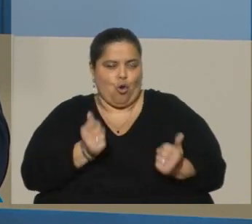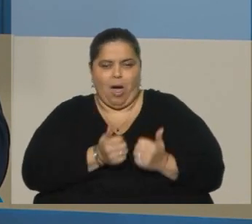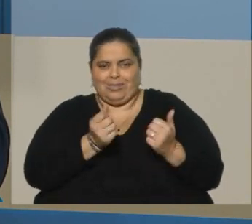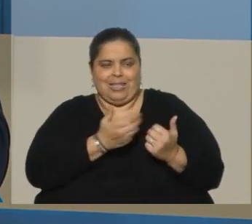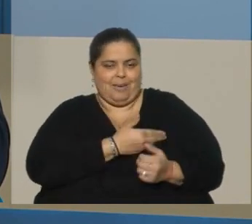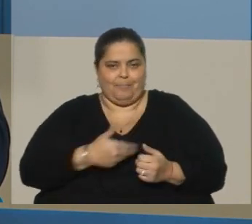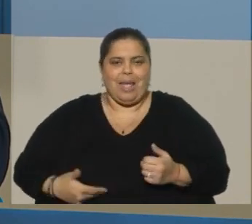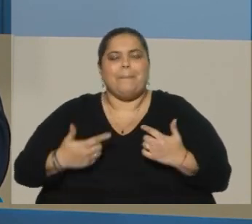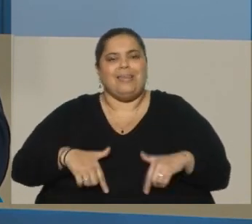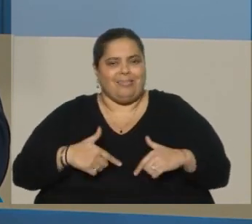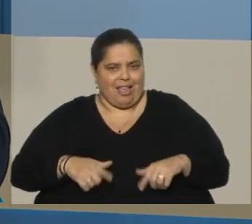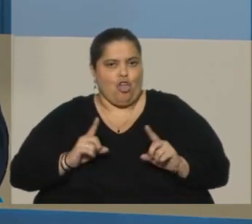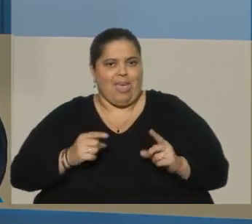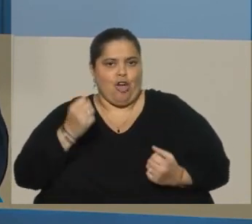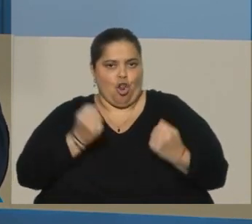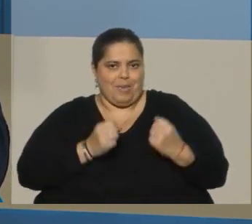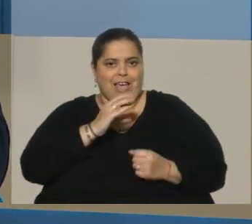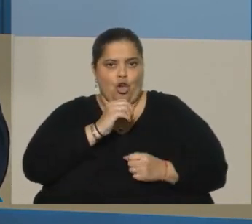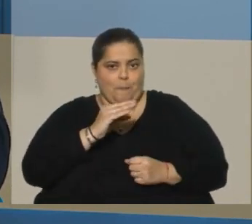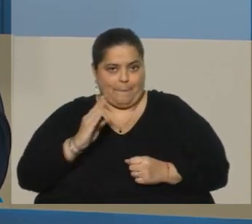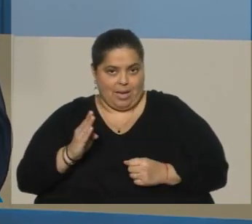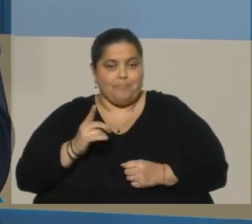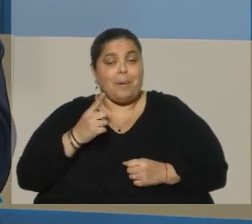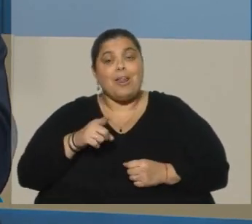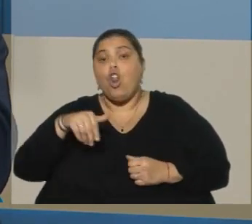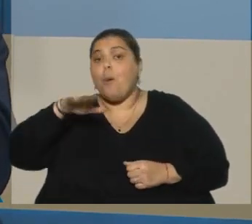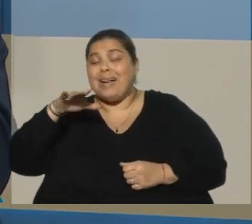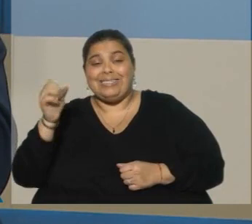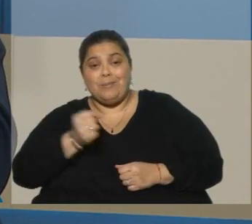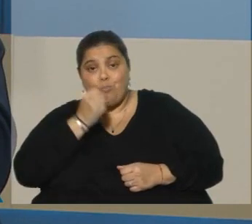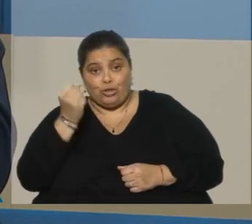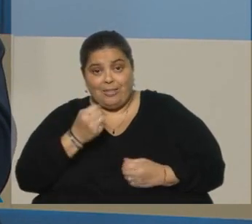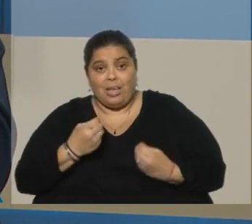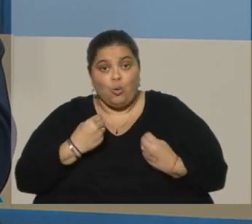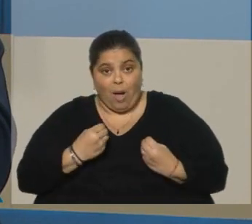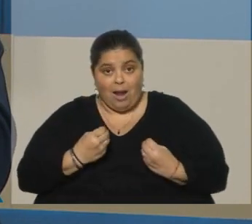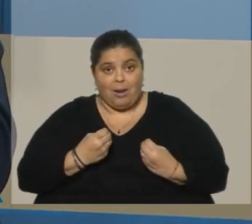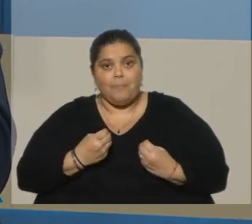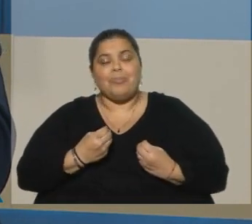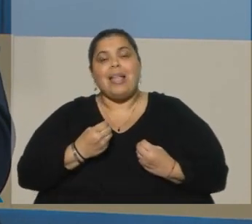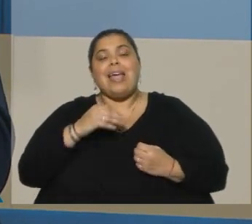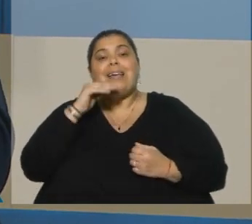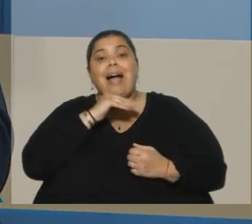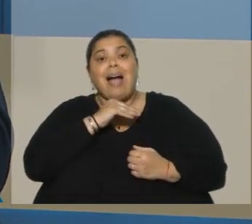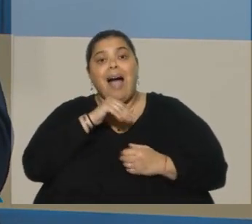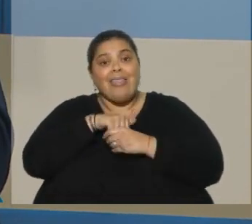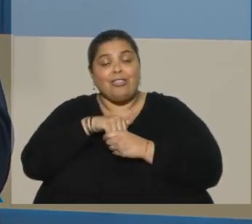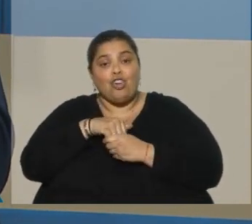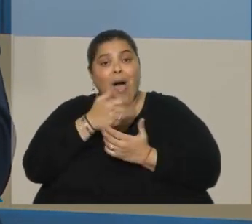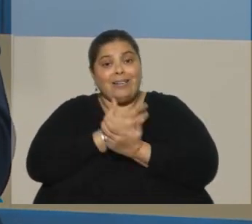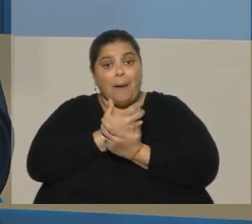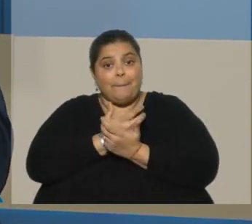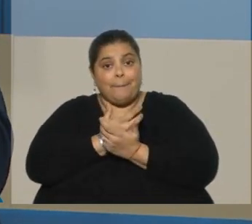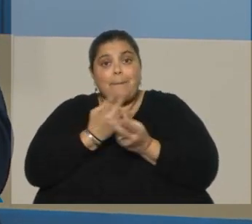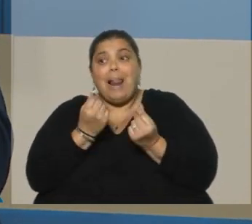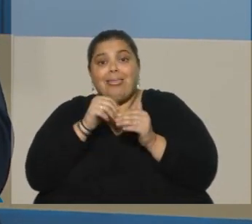Ministerio de Economía, lo que es más relevante es la posición de caja de ANCAP, la situación financiera de ANCAP, y